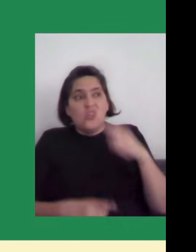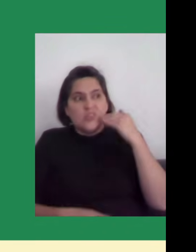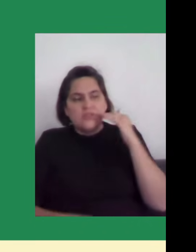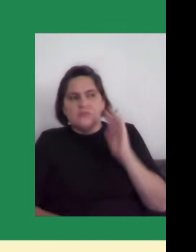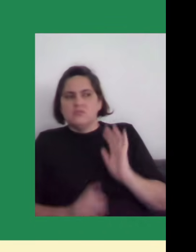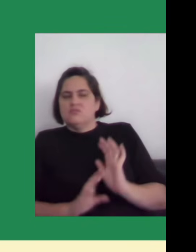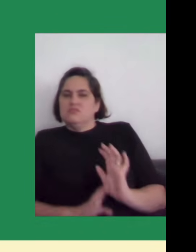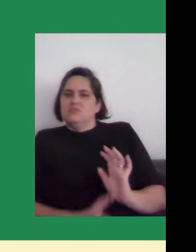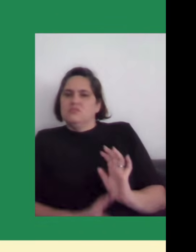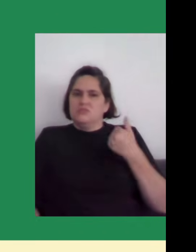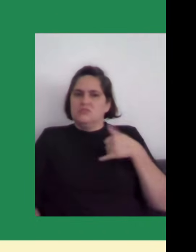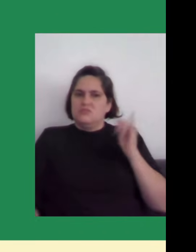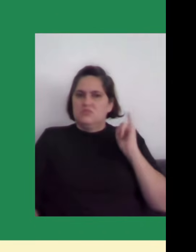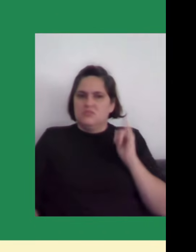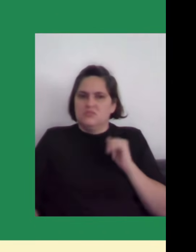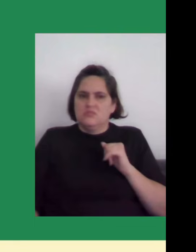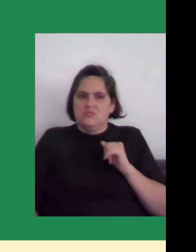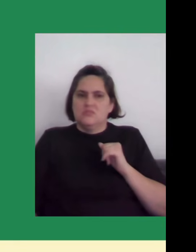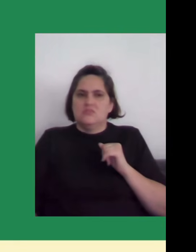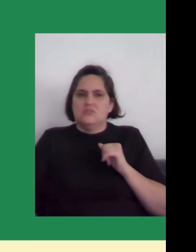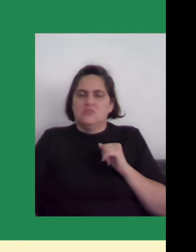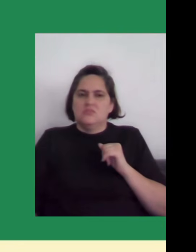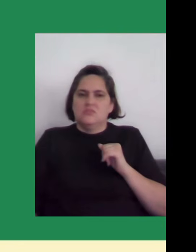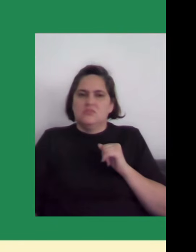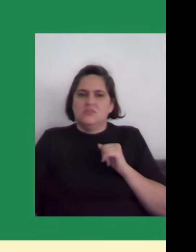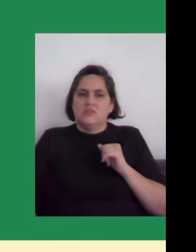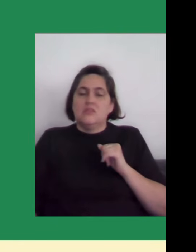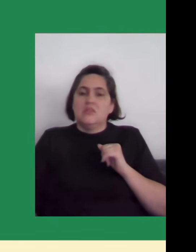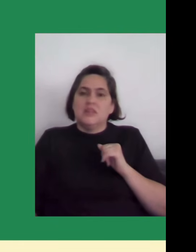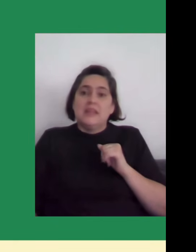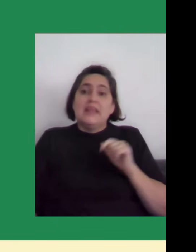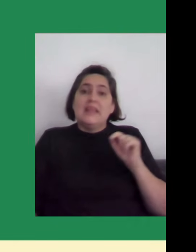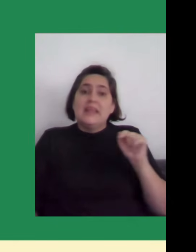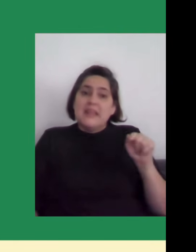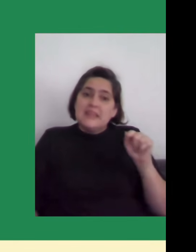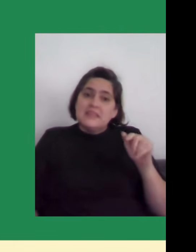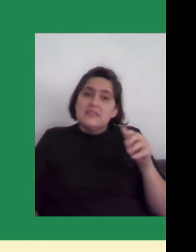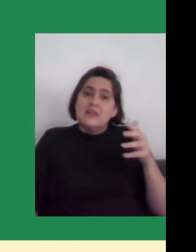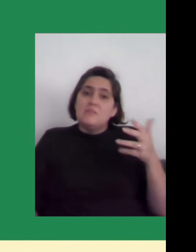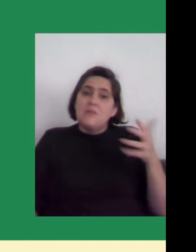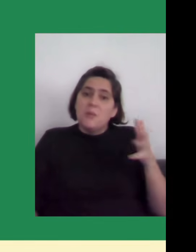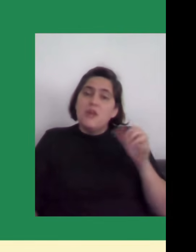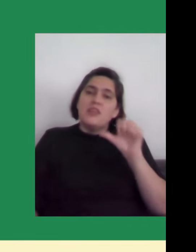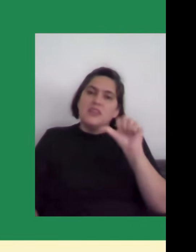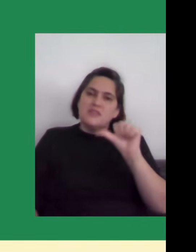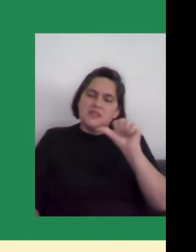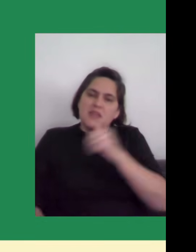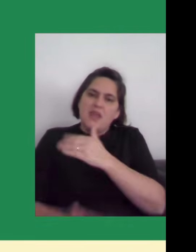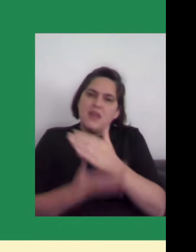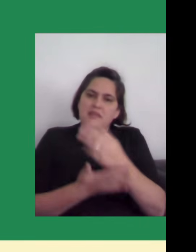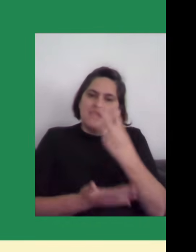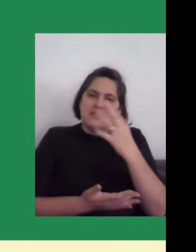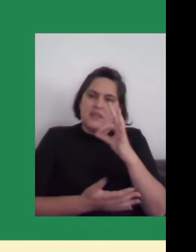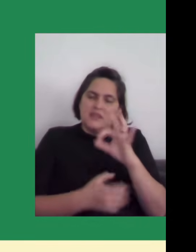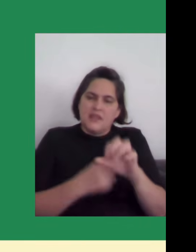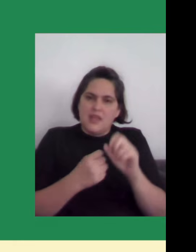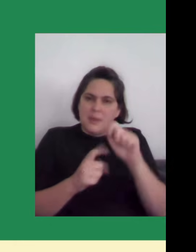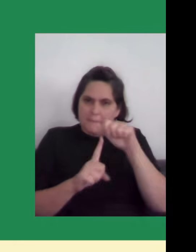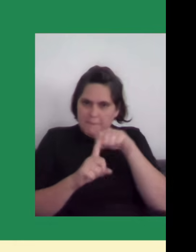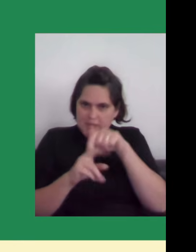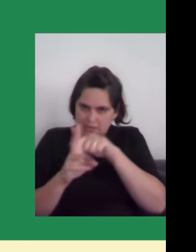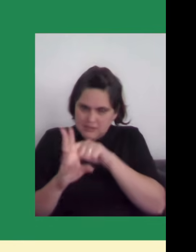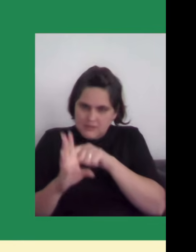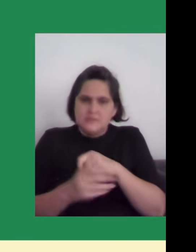¿Ya? Y esto, como digo, está validado entre los 16 y 30 meses. Aquí está el algoritmo y si uno quiere